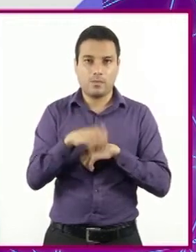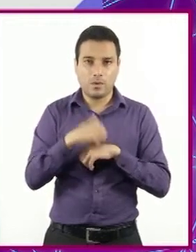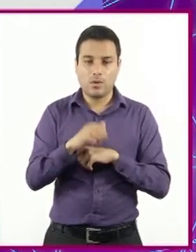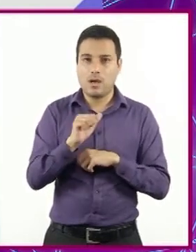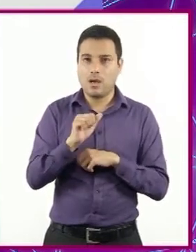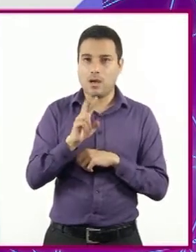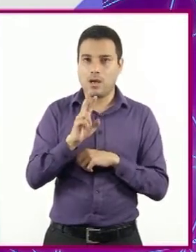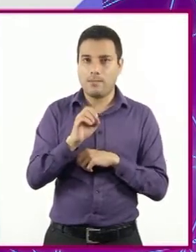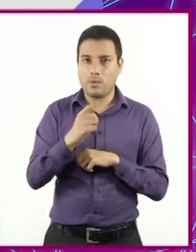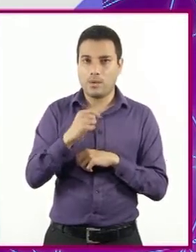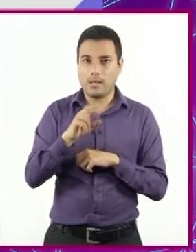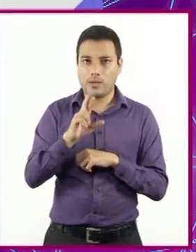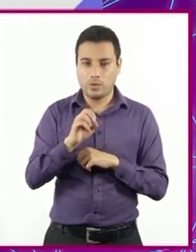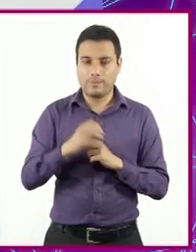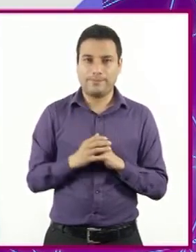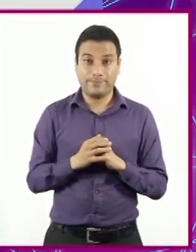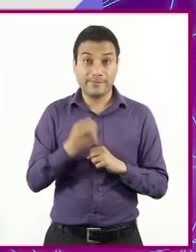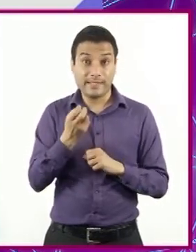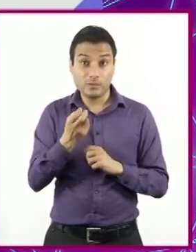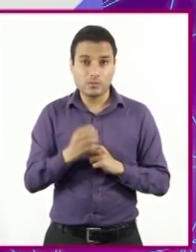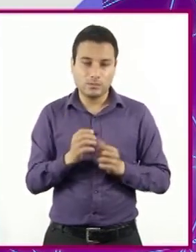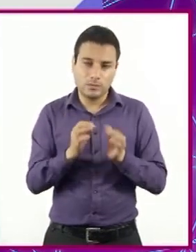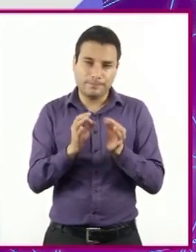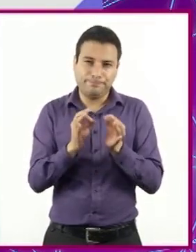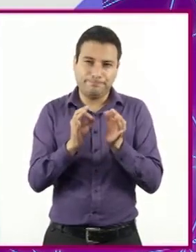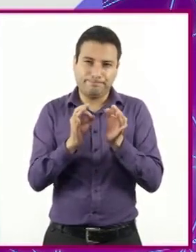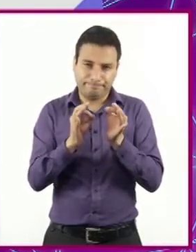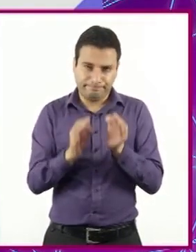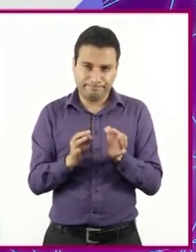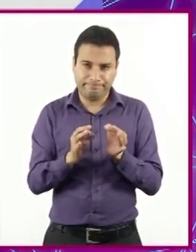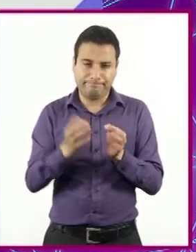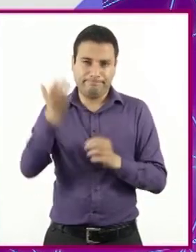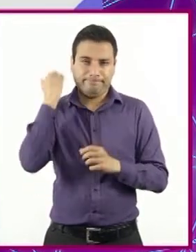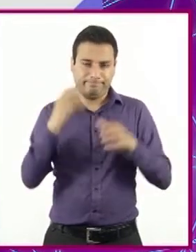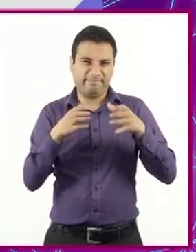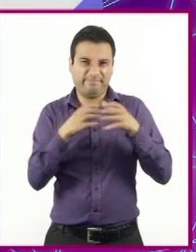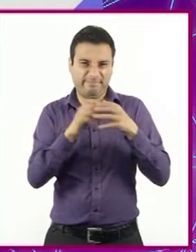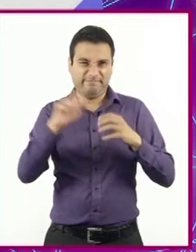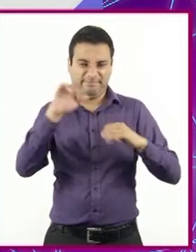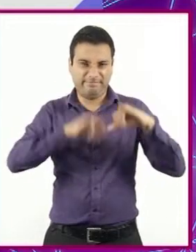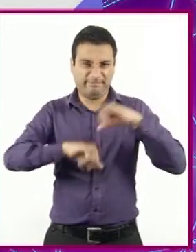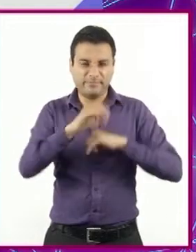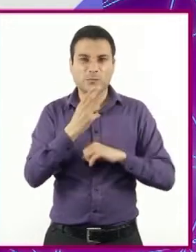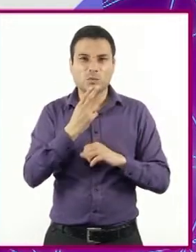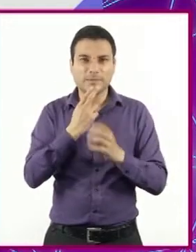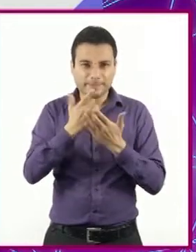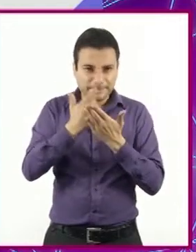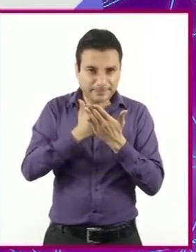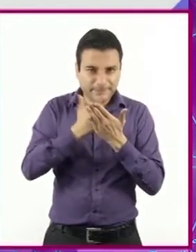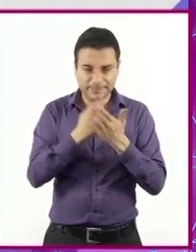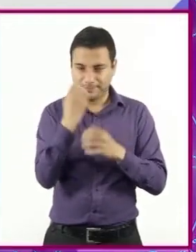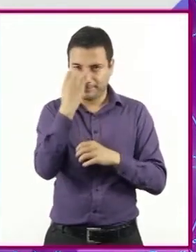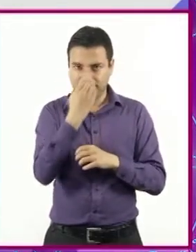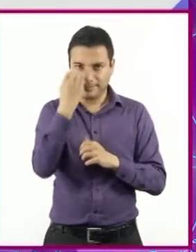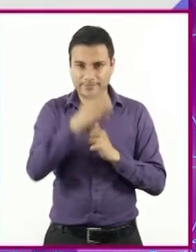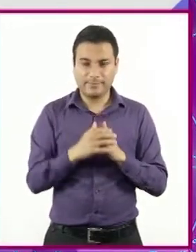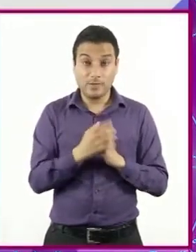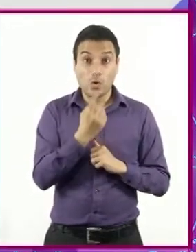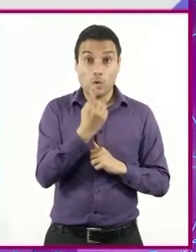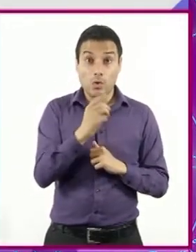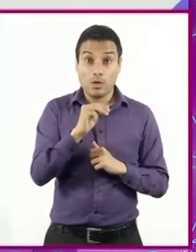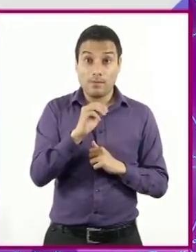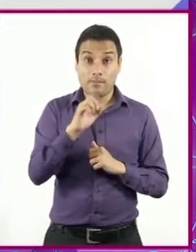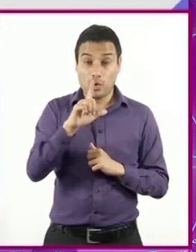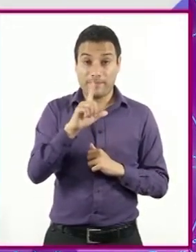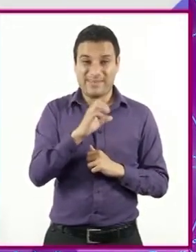con base en una de las últimas revisiones de la UPAC. Con lo anterior, podemos decir que un mol de carbono